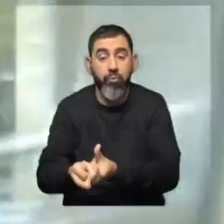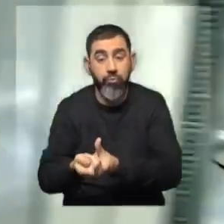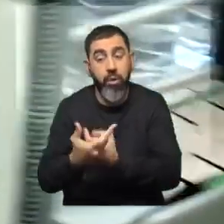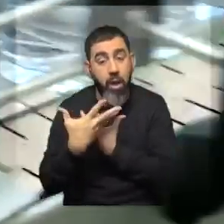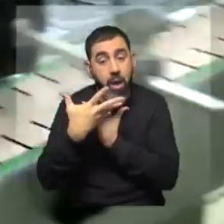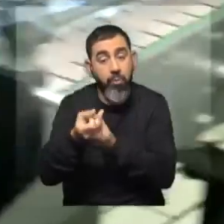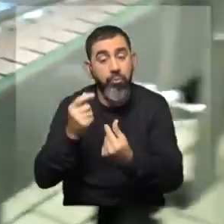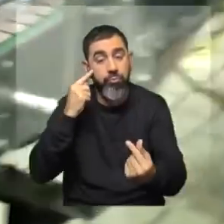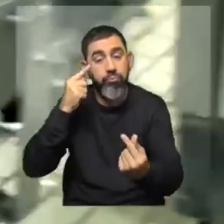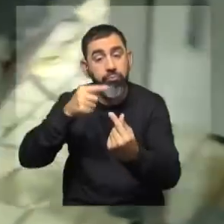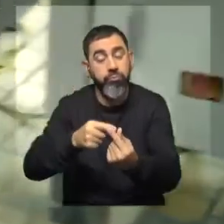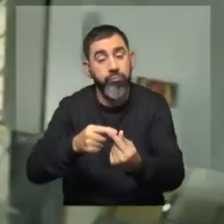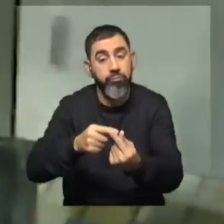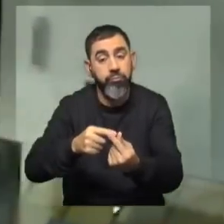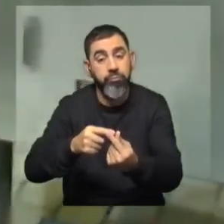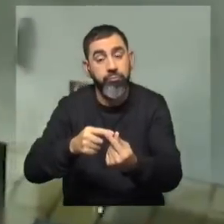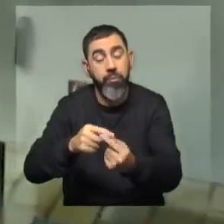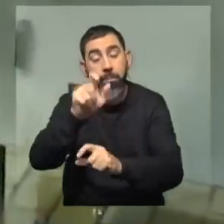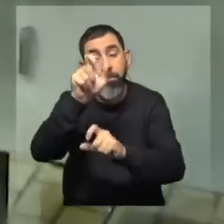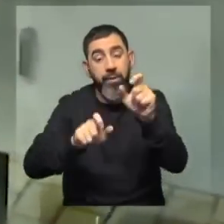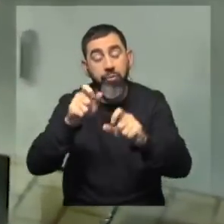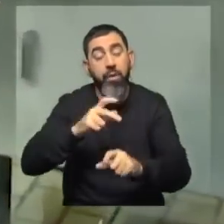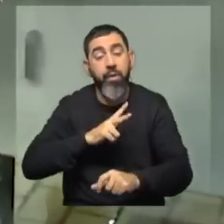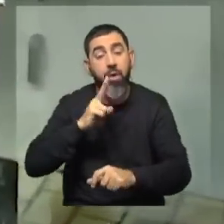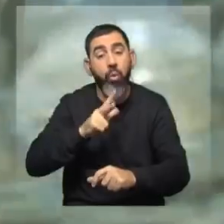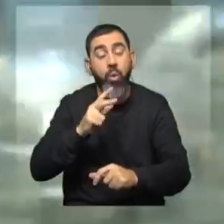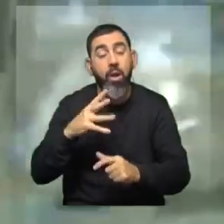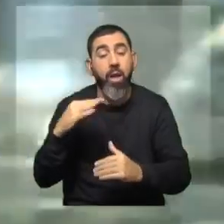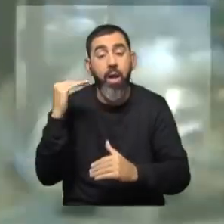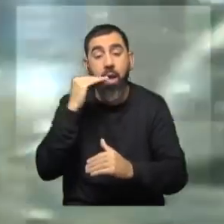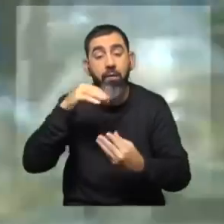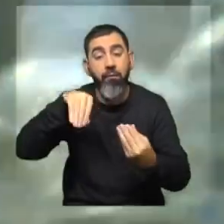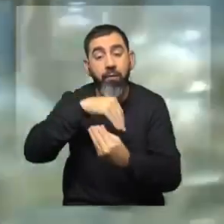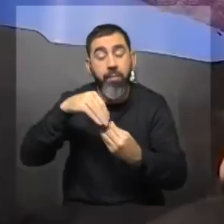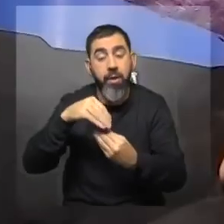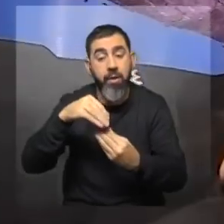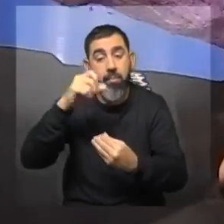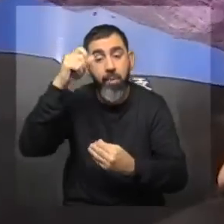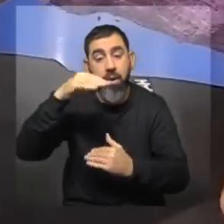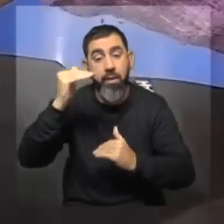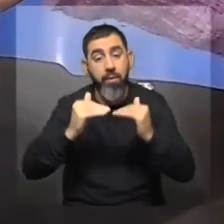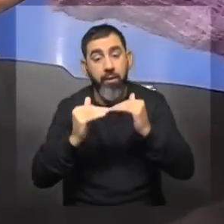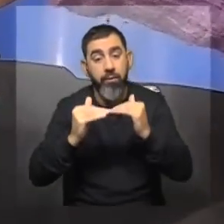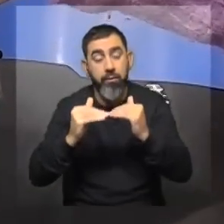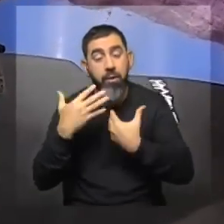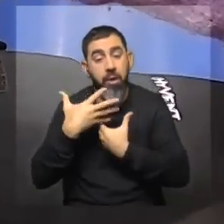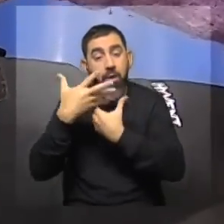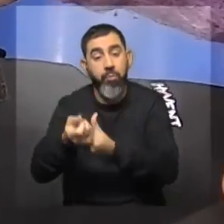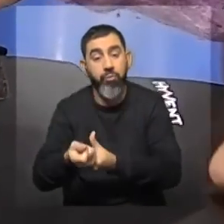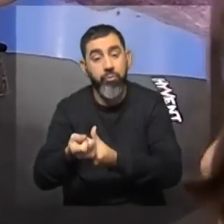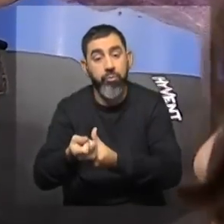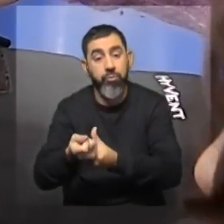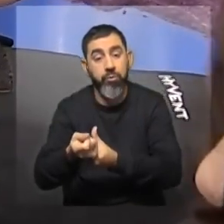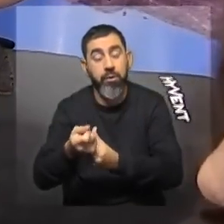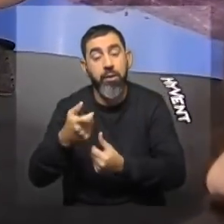son apoyo destinados a integrantes de hogares que reciben las asignaciones familiares plan de cuidado apoyo que va para